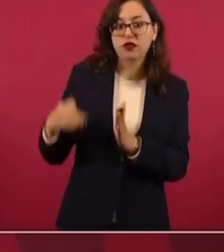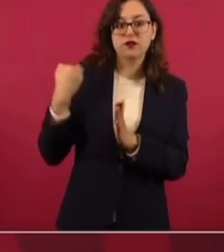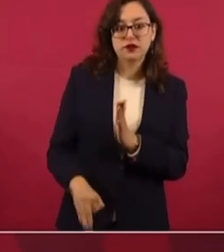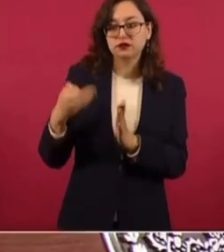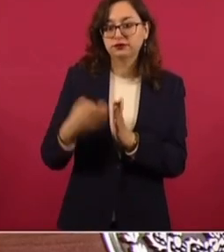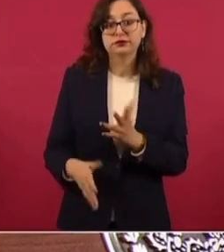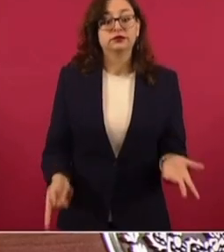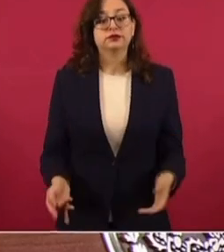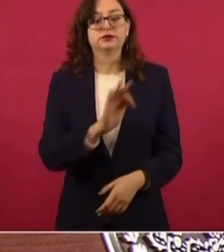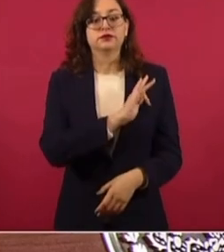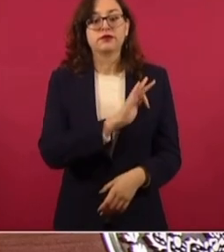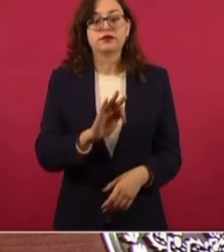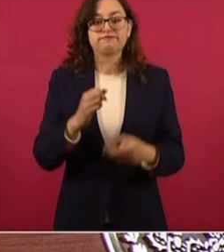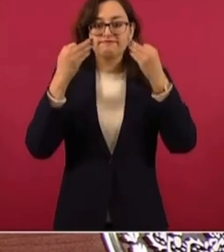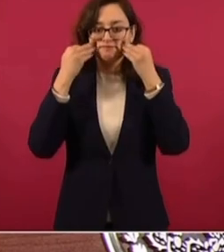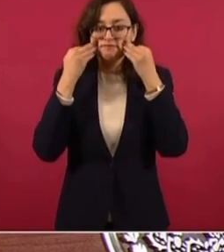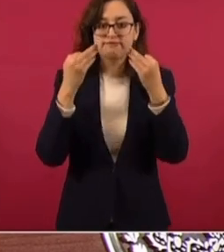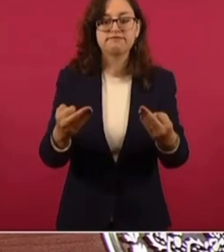clara, fehaciente,